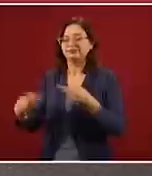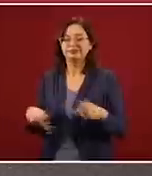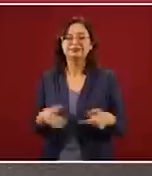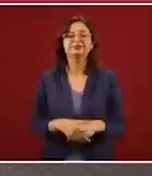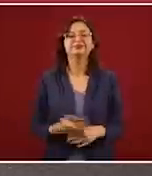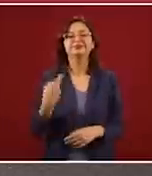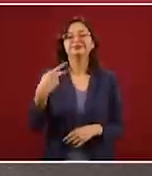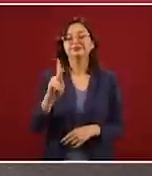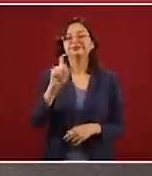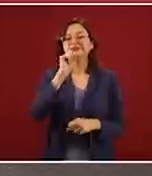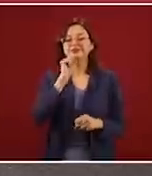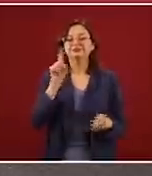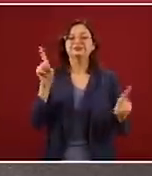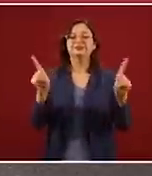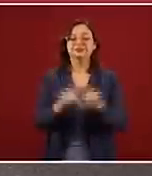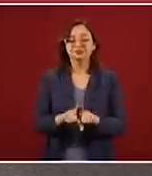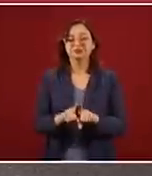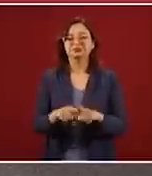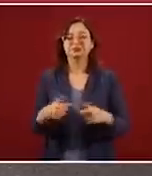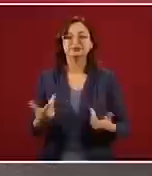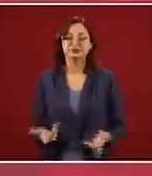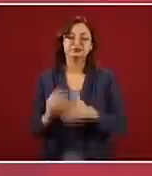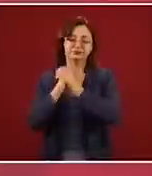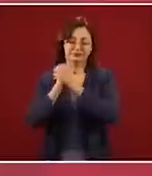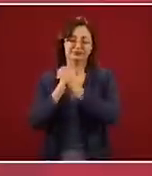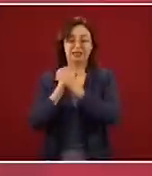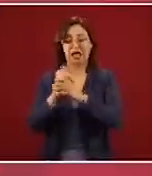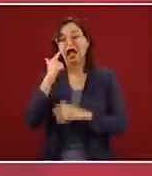también estamos resolviendo lo de la rifa.